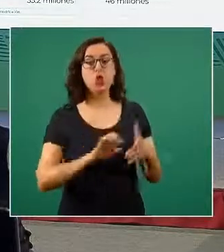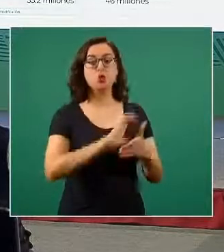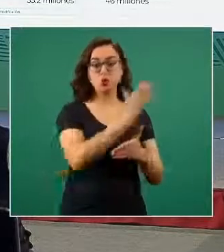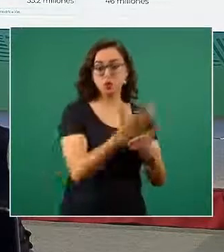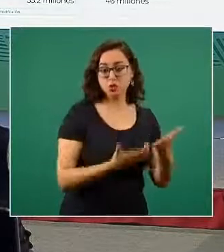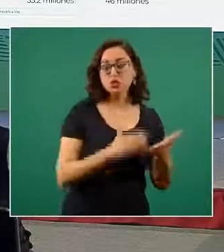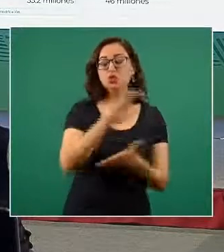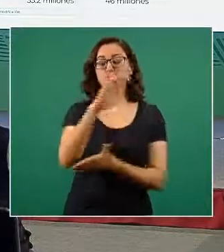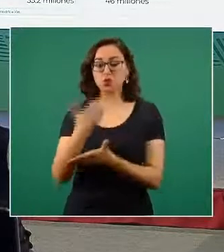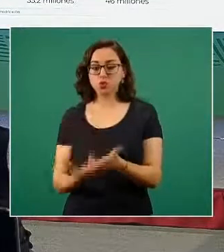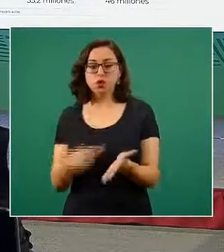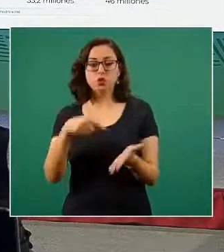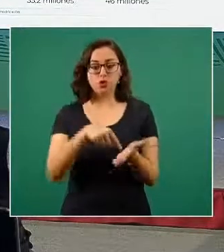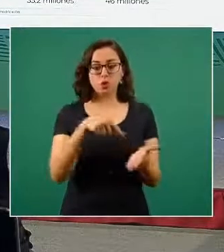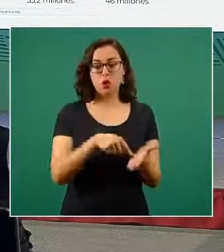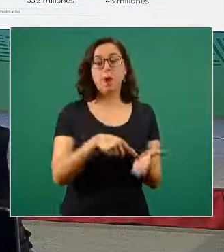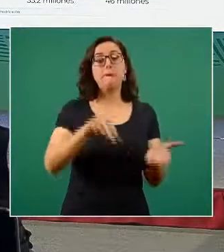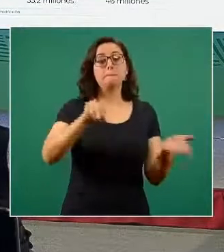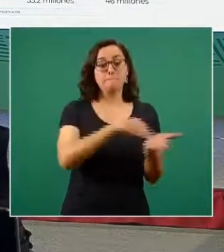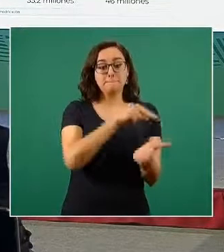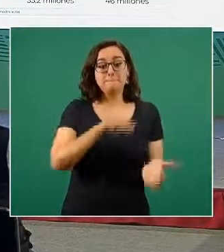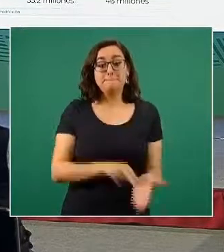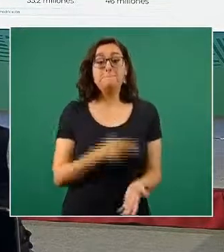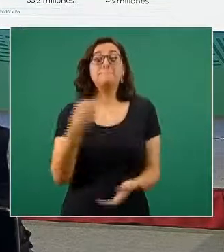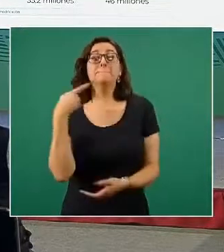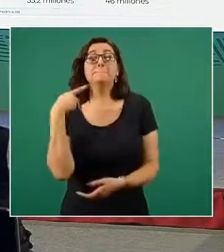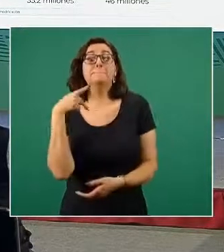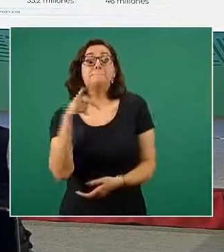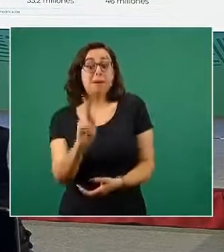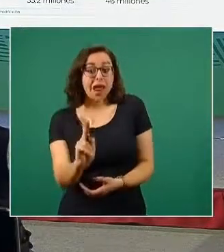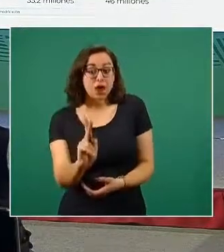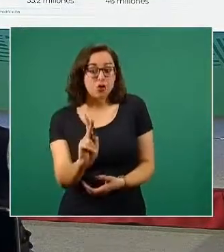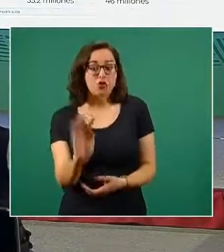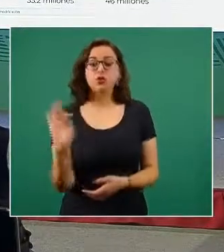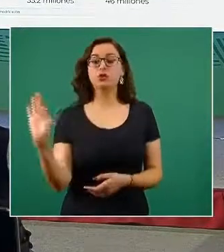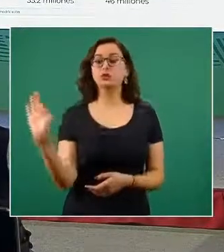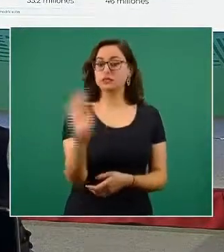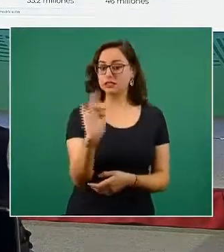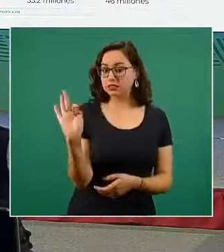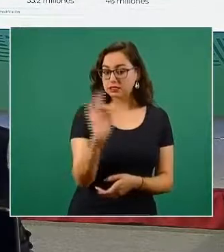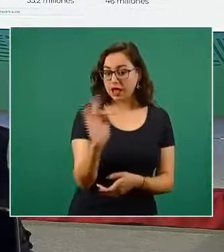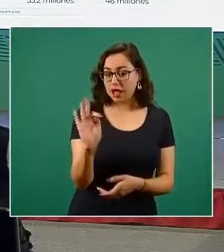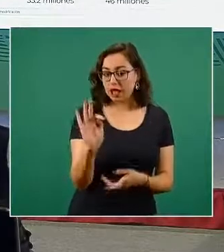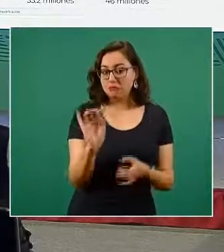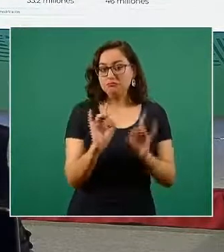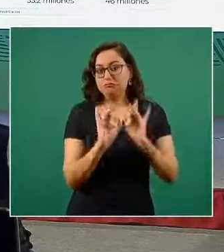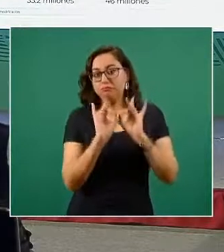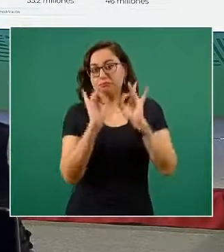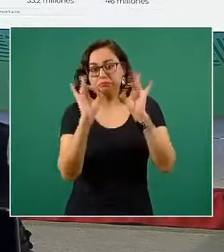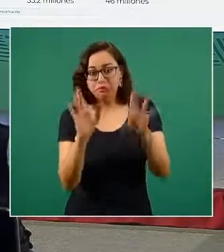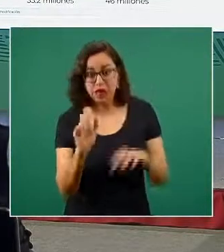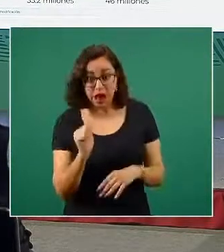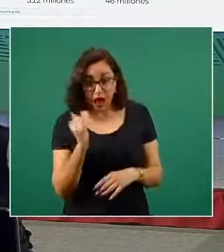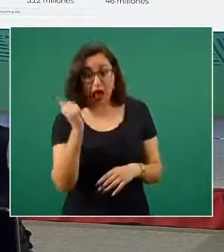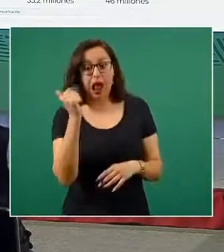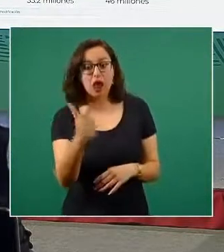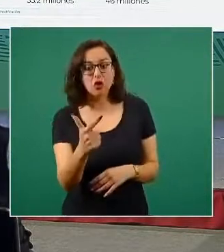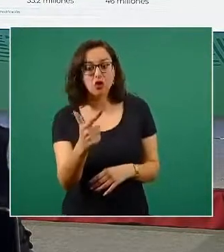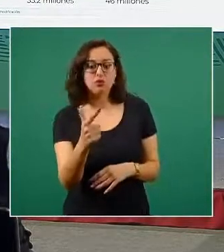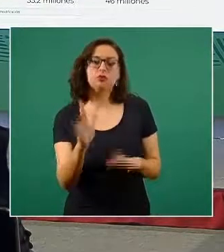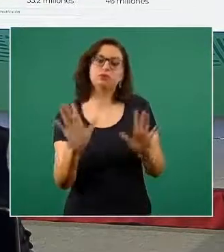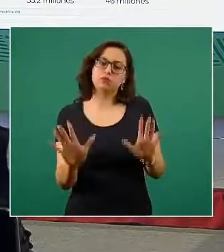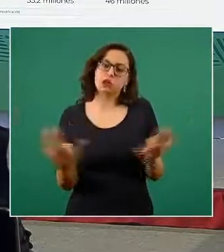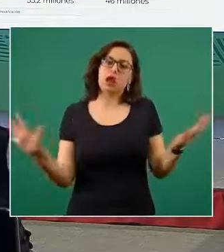a modificación. ¿Por qué? Pues porque ya lo vimos con Pfizer, tomaron una